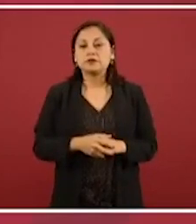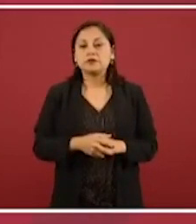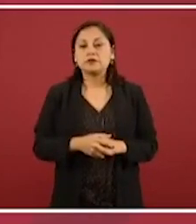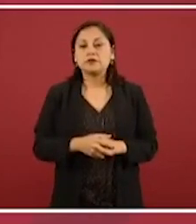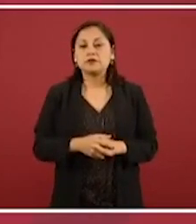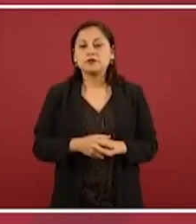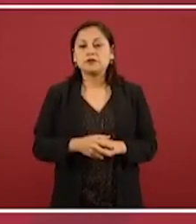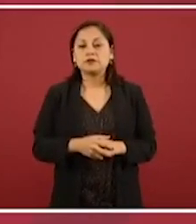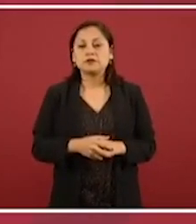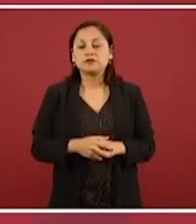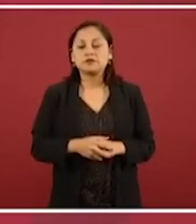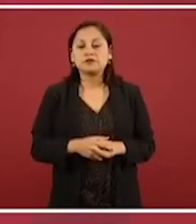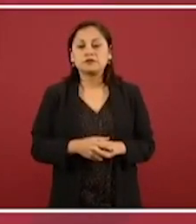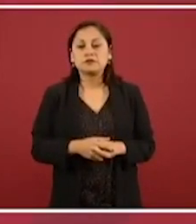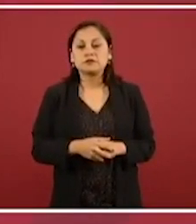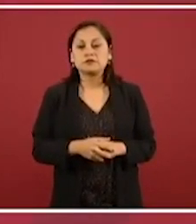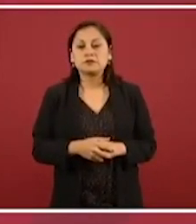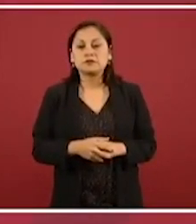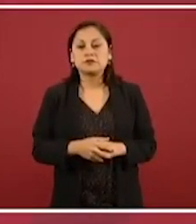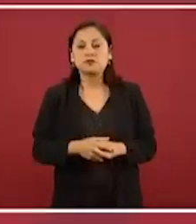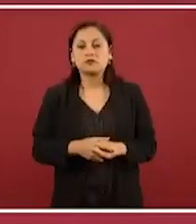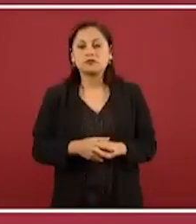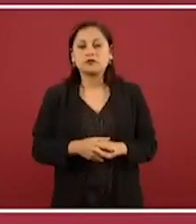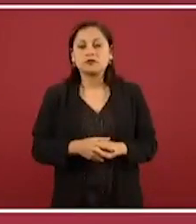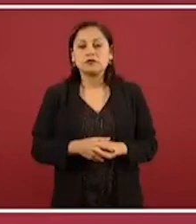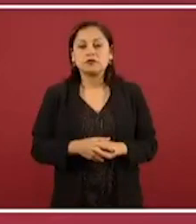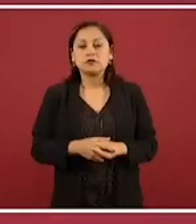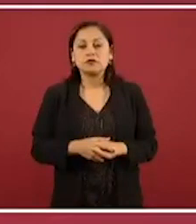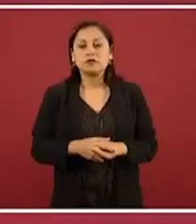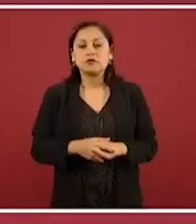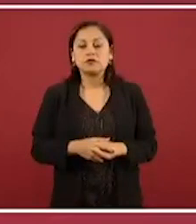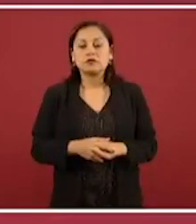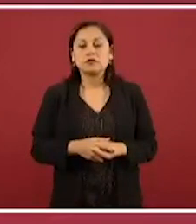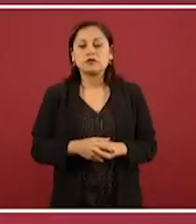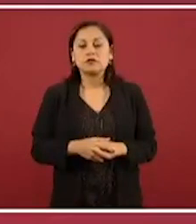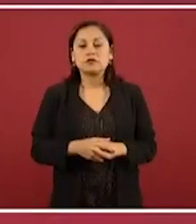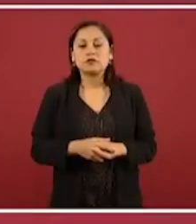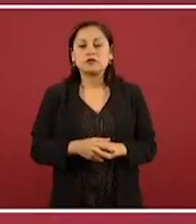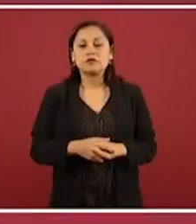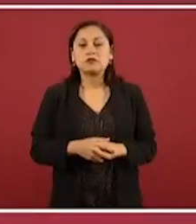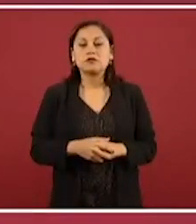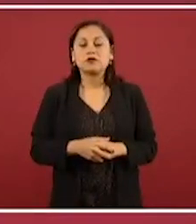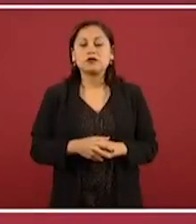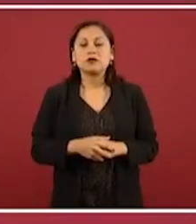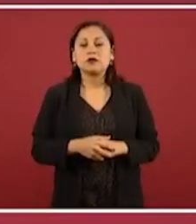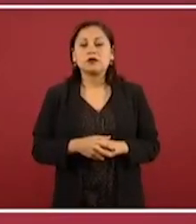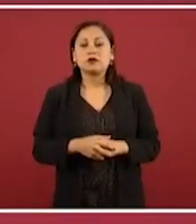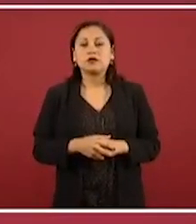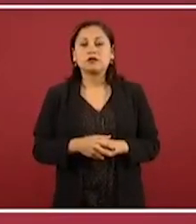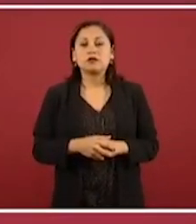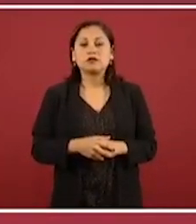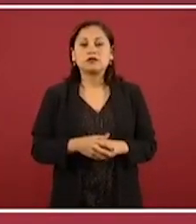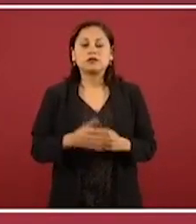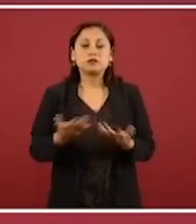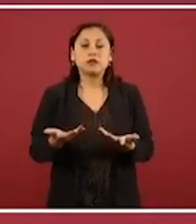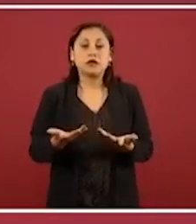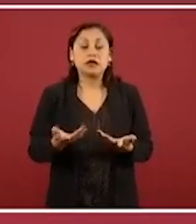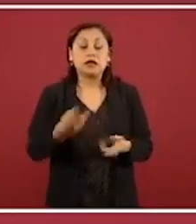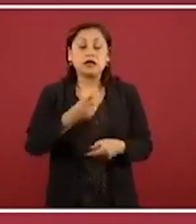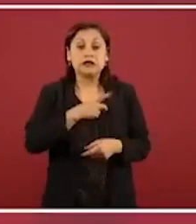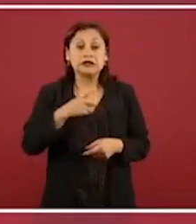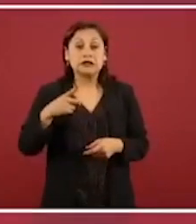la participación de deuda del año pasado con relación al producto.